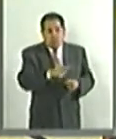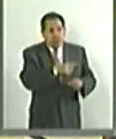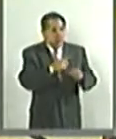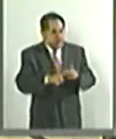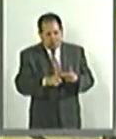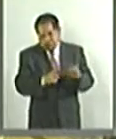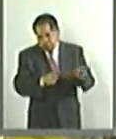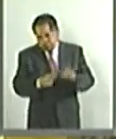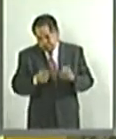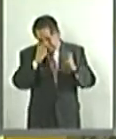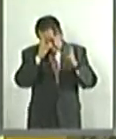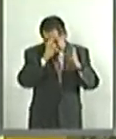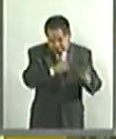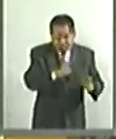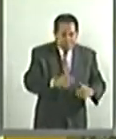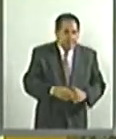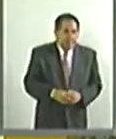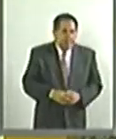este proceso.